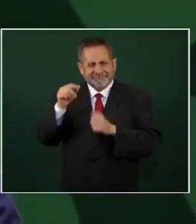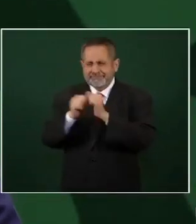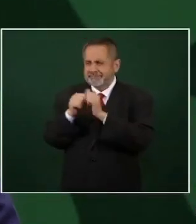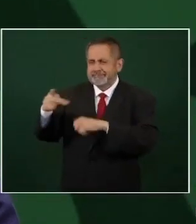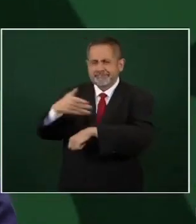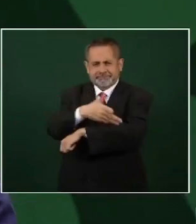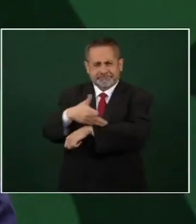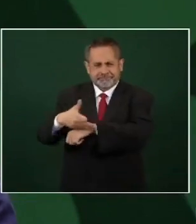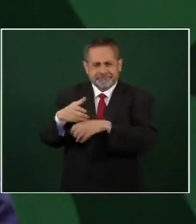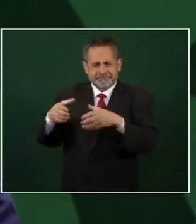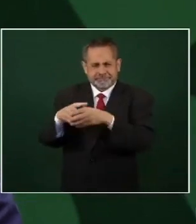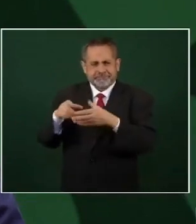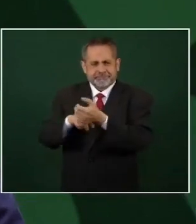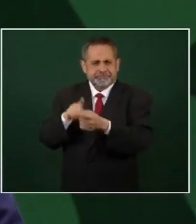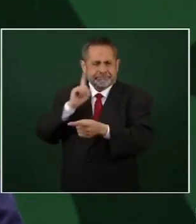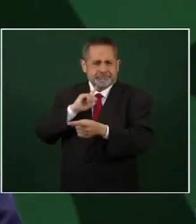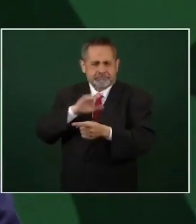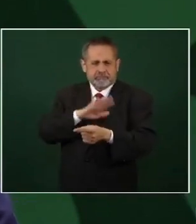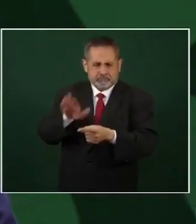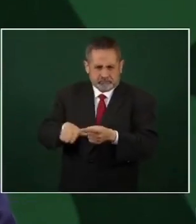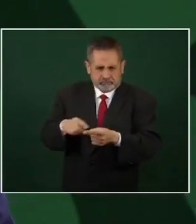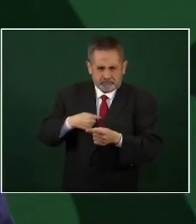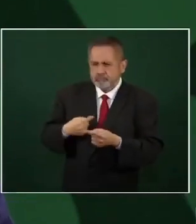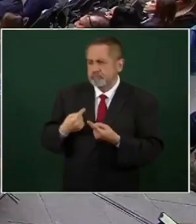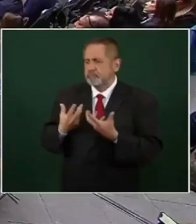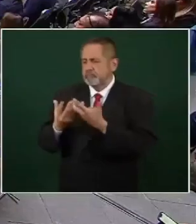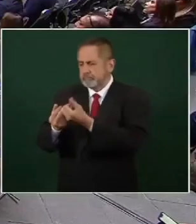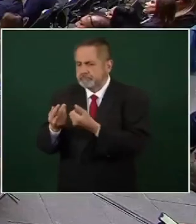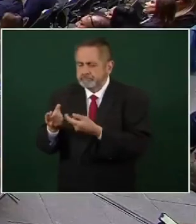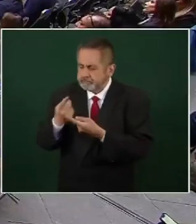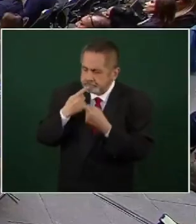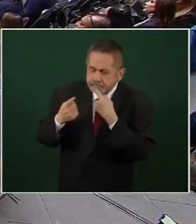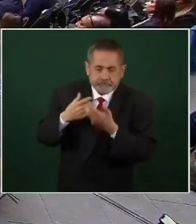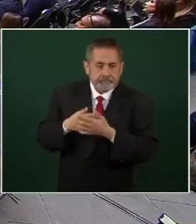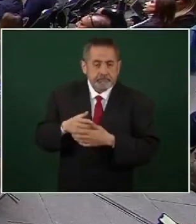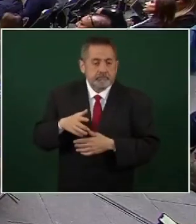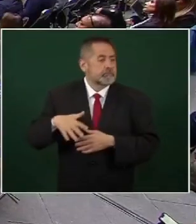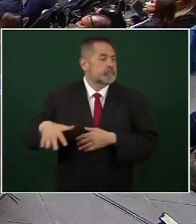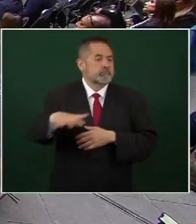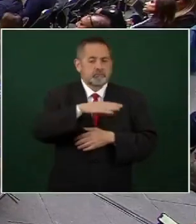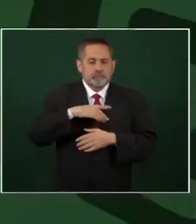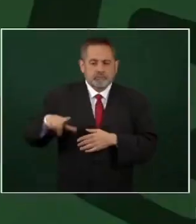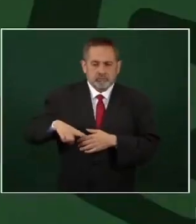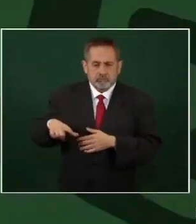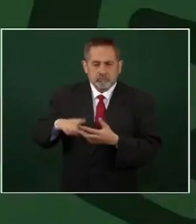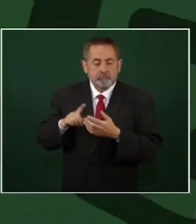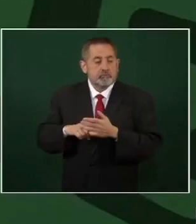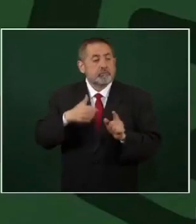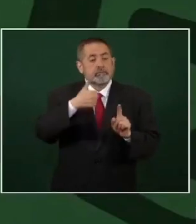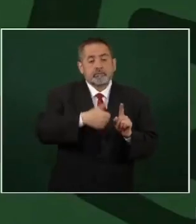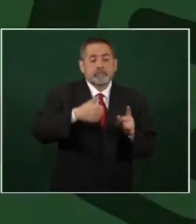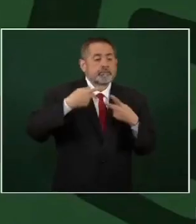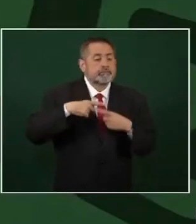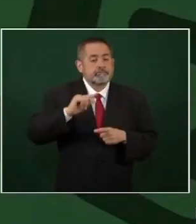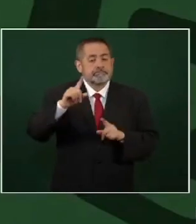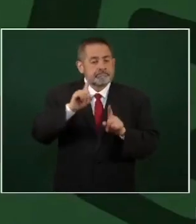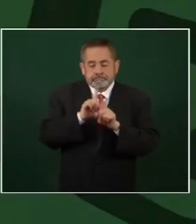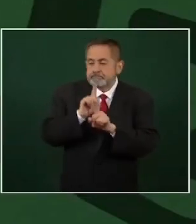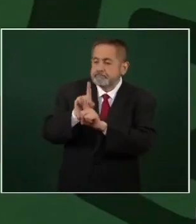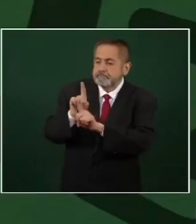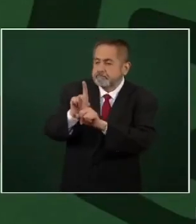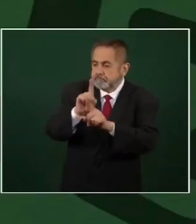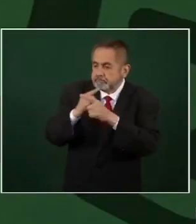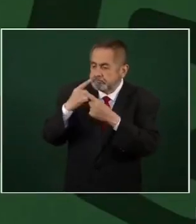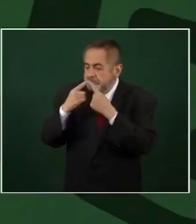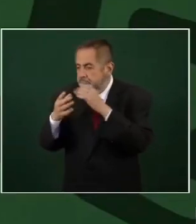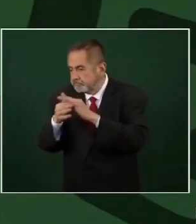familia de la joven que falleció, y todo el gobierno, hay un servidor público por cada una